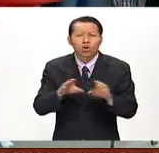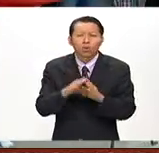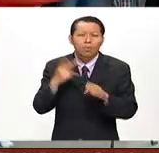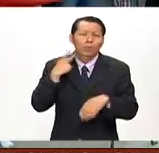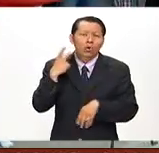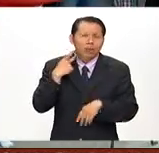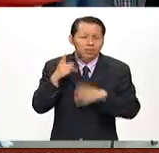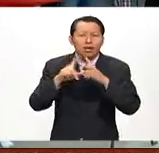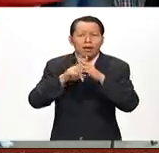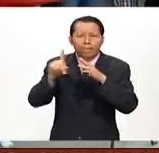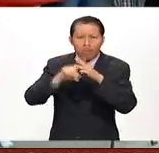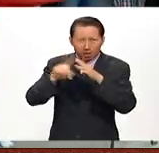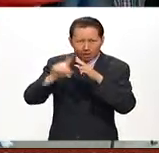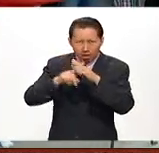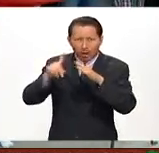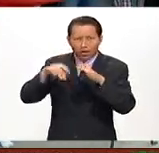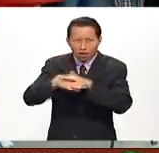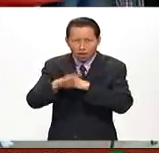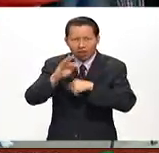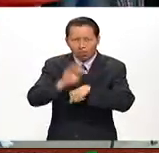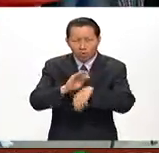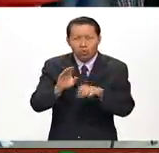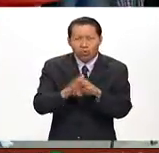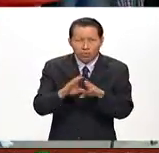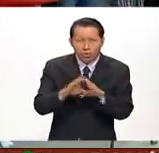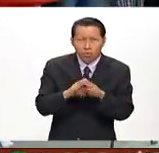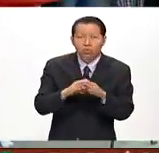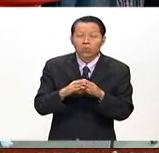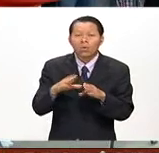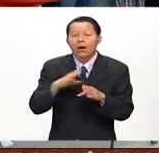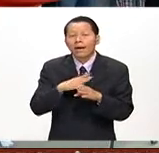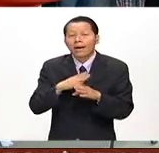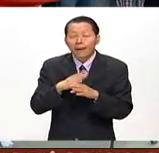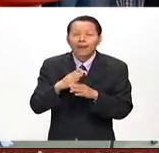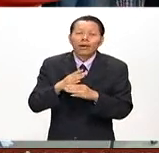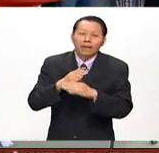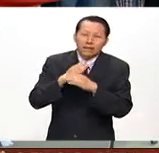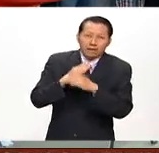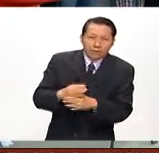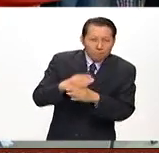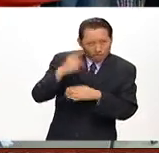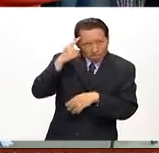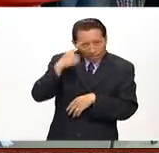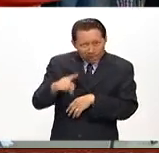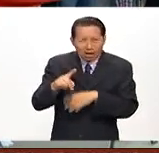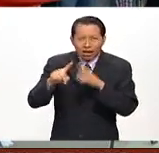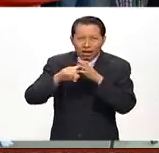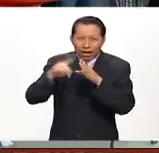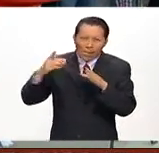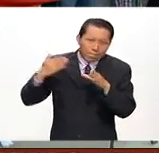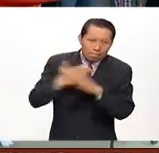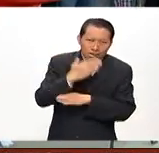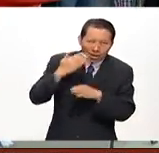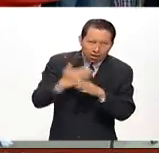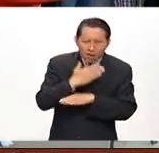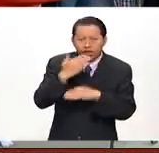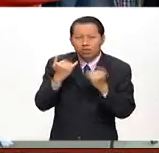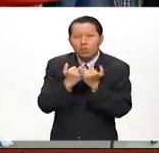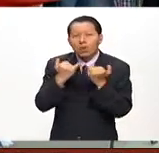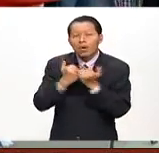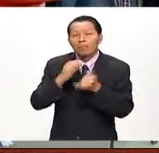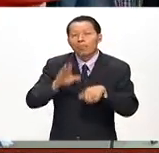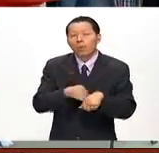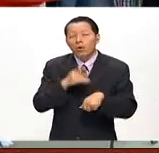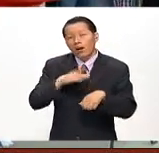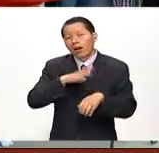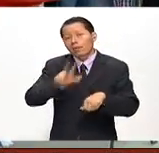política migratoria de estricta restricción hacia los migrantes que vienen y que fluyen